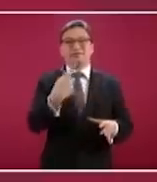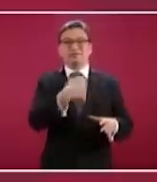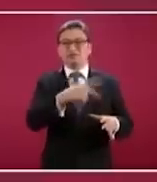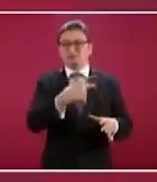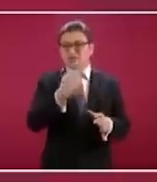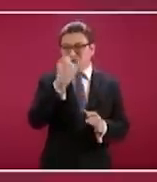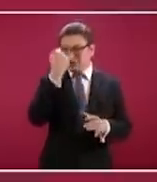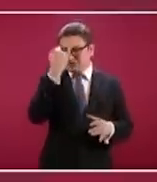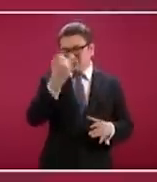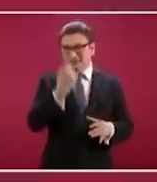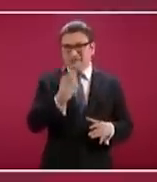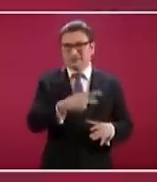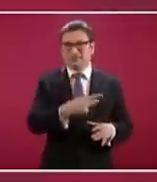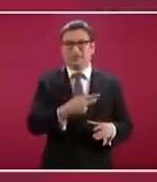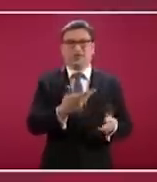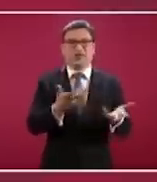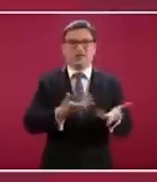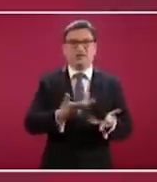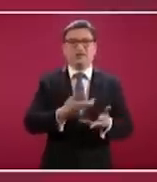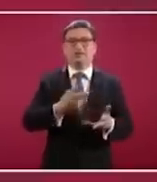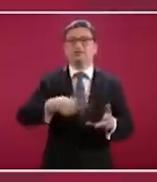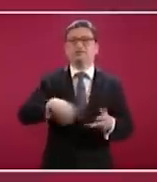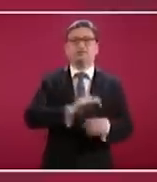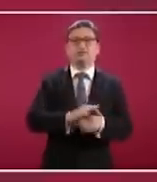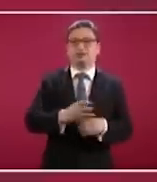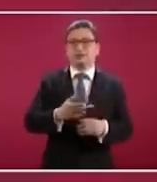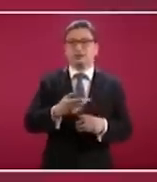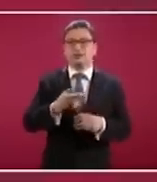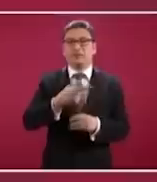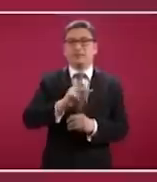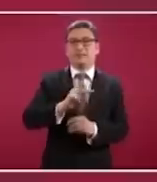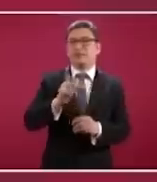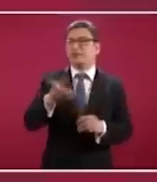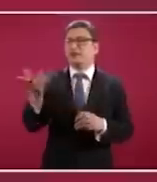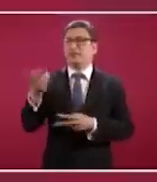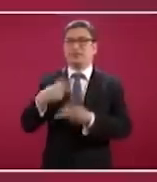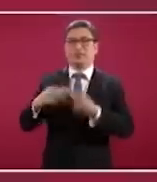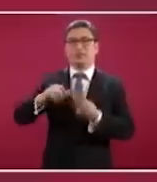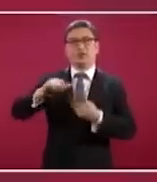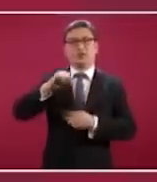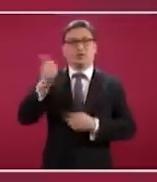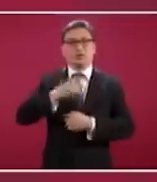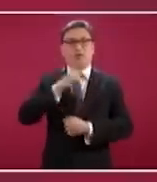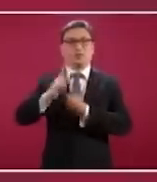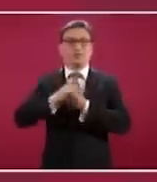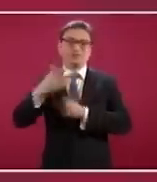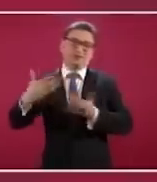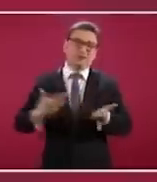un asunto que, ante la amenaza de invasión